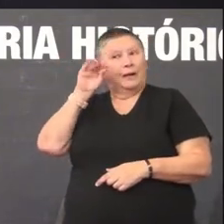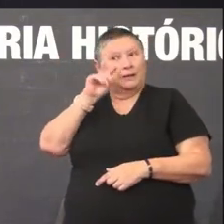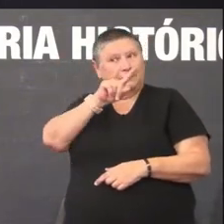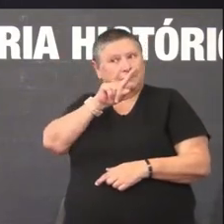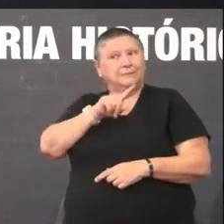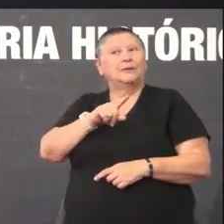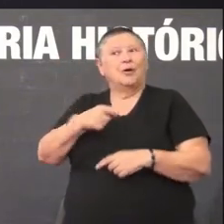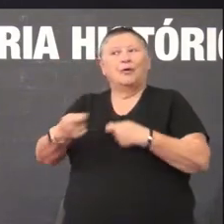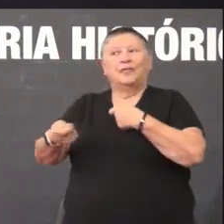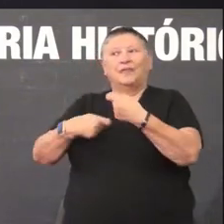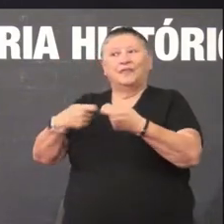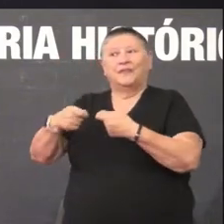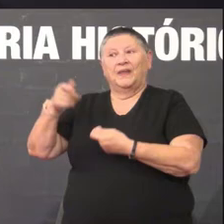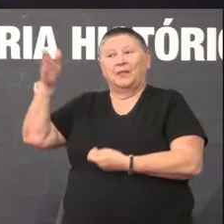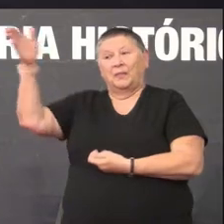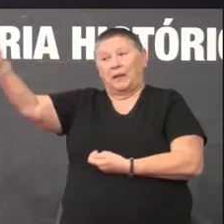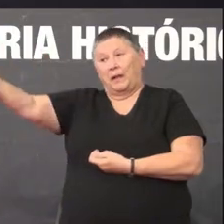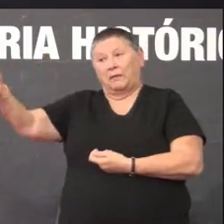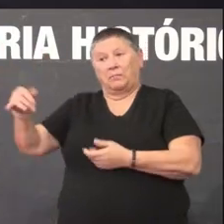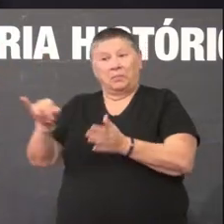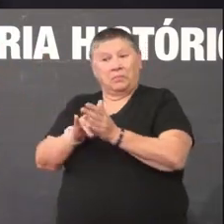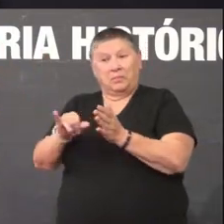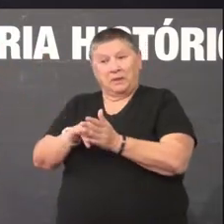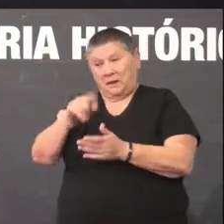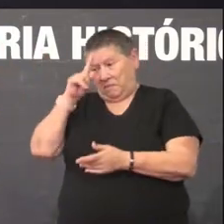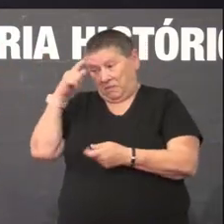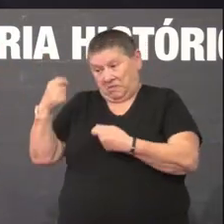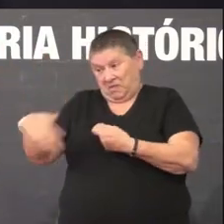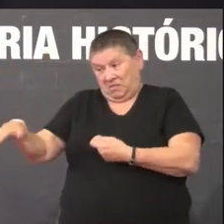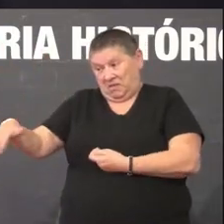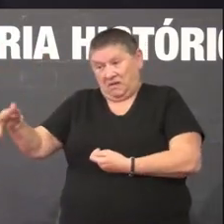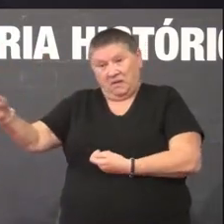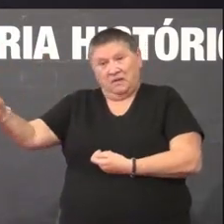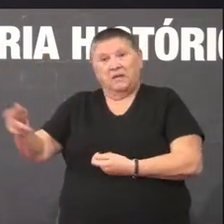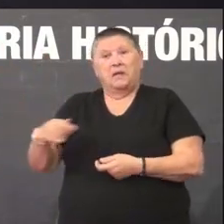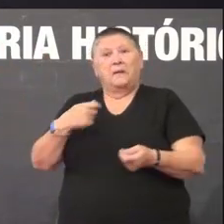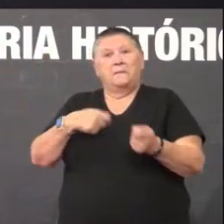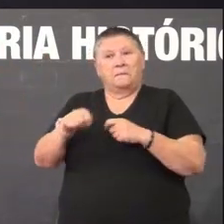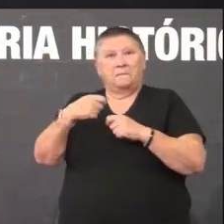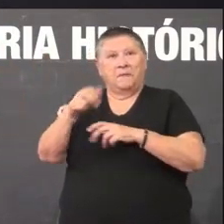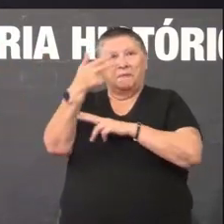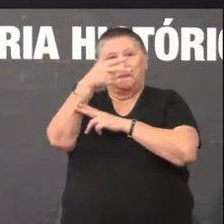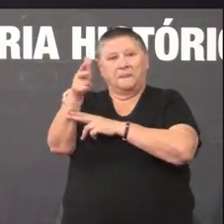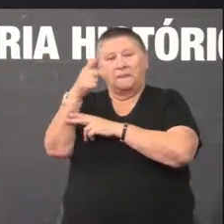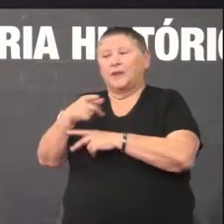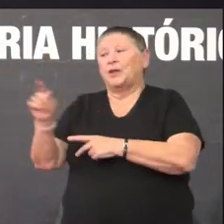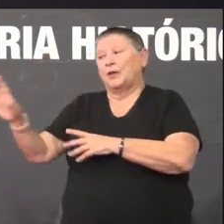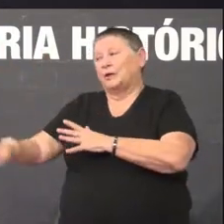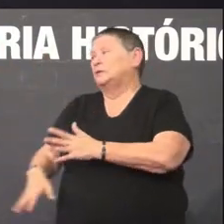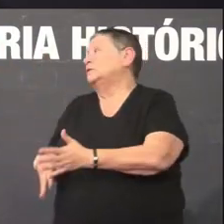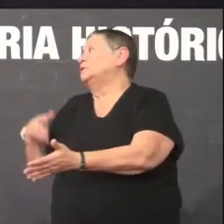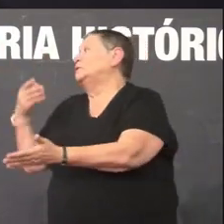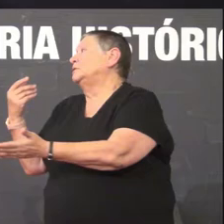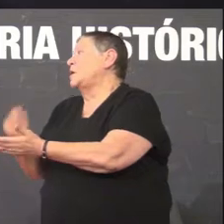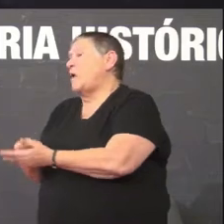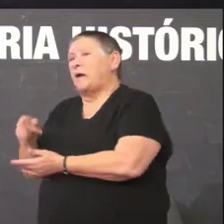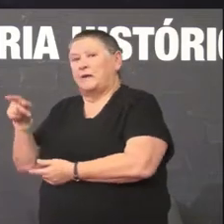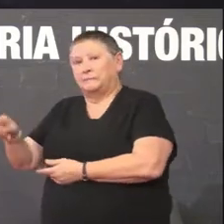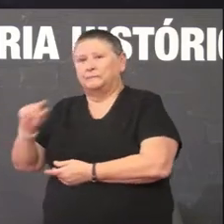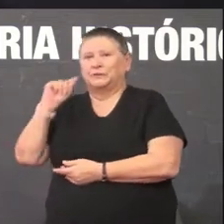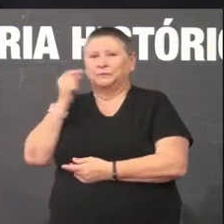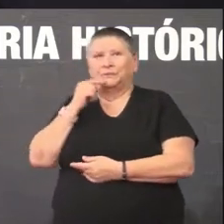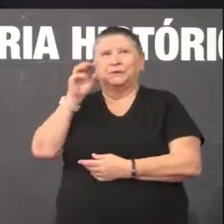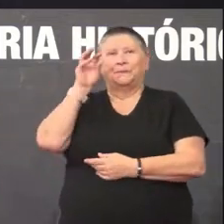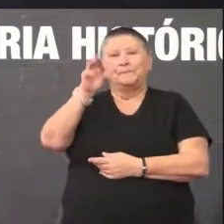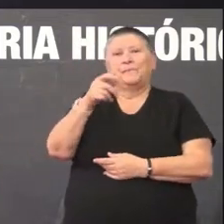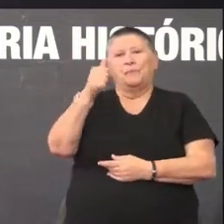se fue a la tienda del espía, que es una tienda que hay en Madrid, que venden equipos de esto, y entonces salió, entró en la tienda del espía, y bueno,